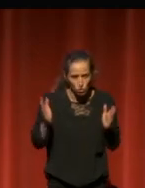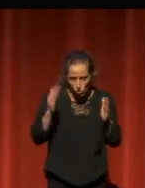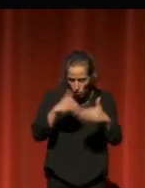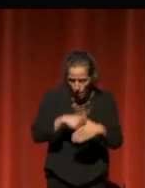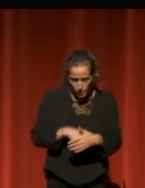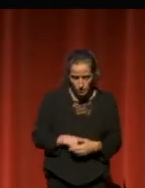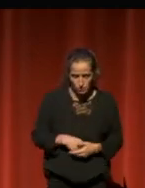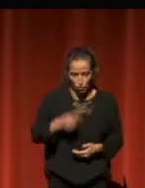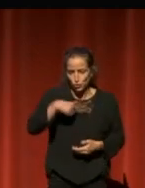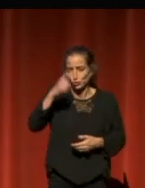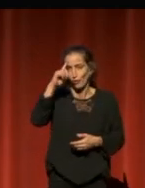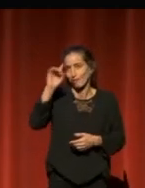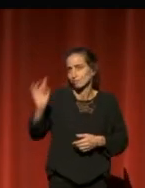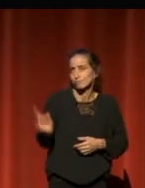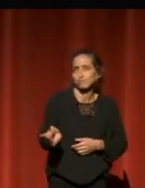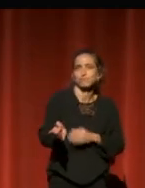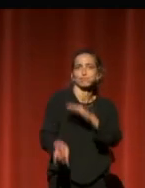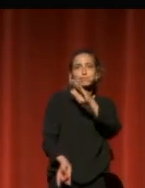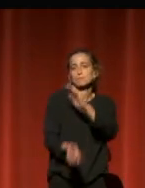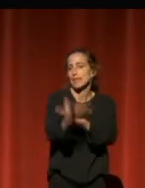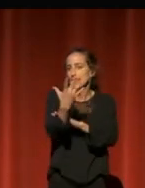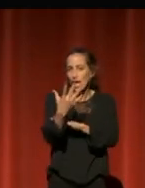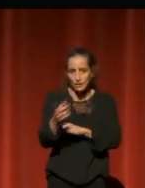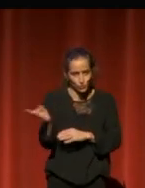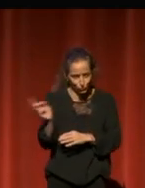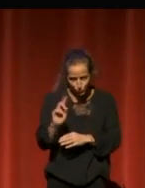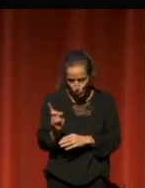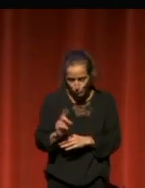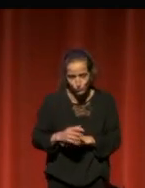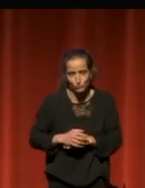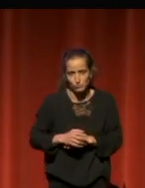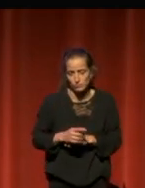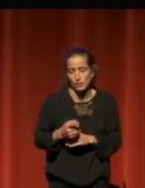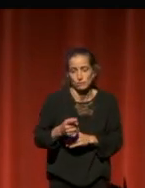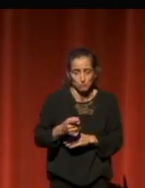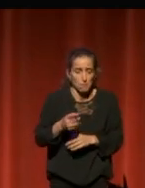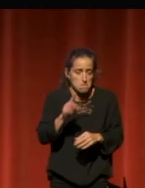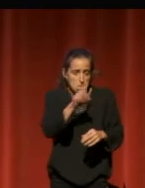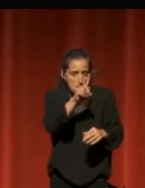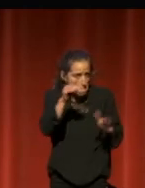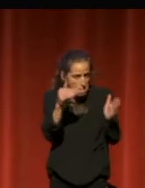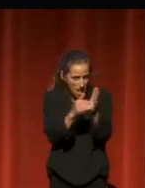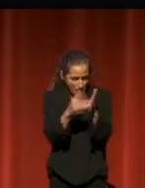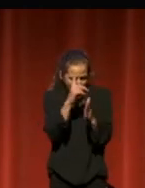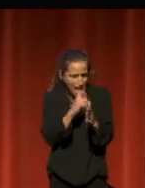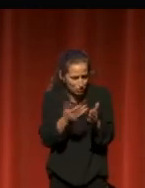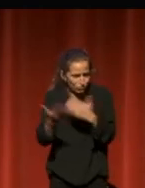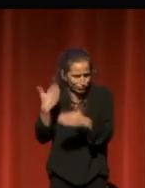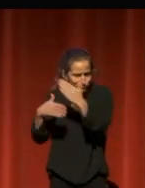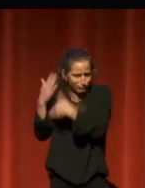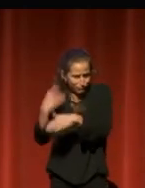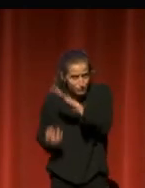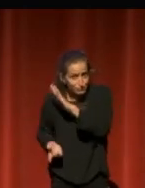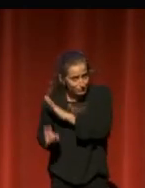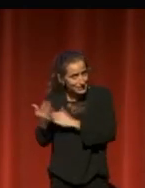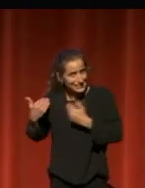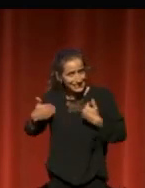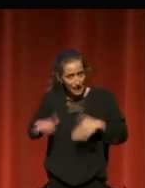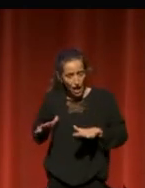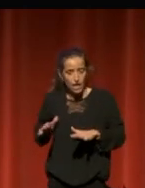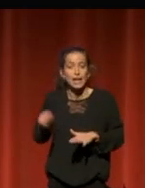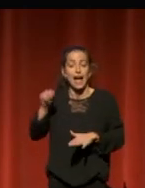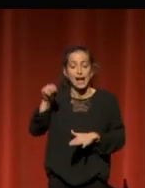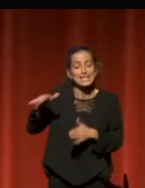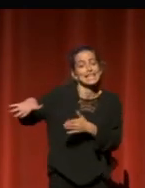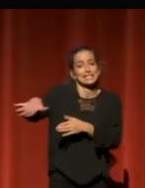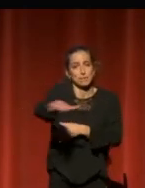¿eh? Es decir, las bibliotecas son las instituciones que se crearon hace algunos milenios, en los cuales son espacios donde la